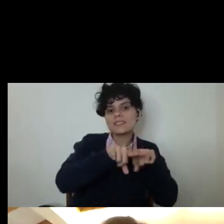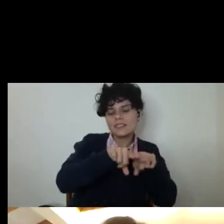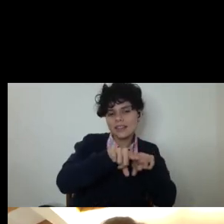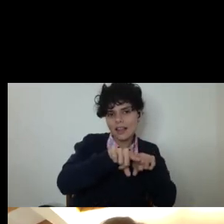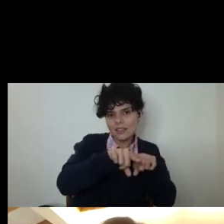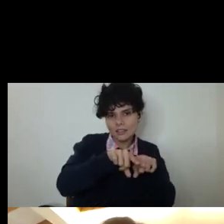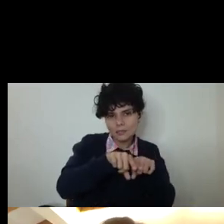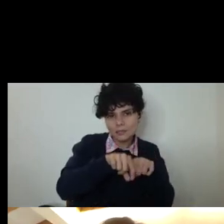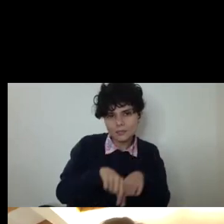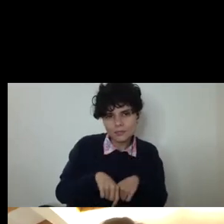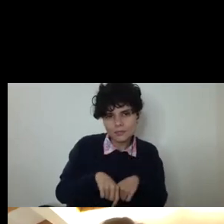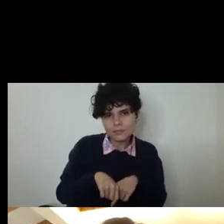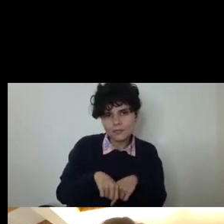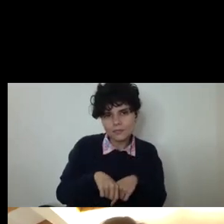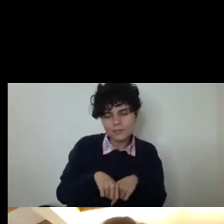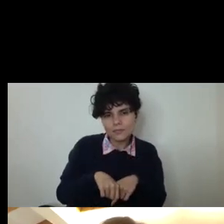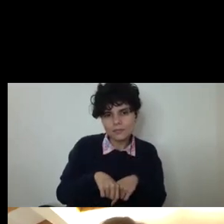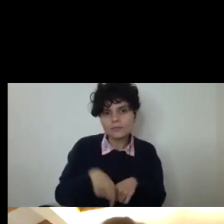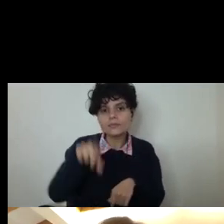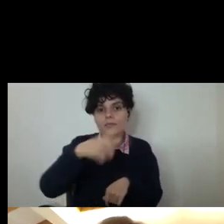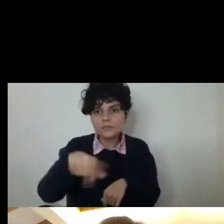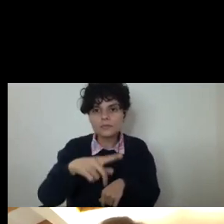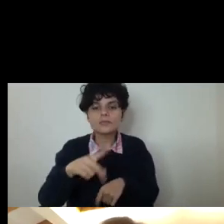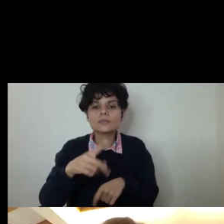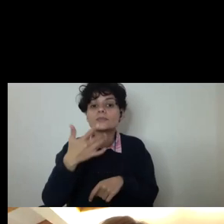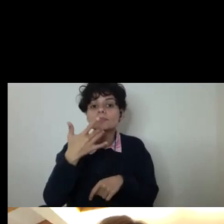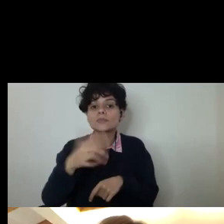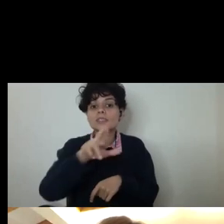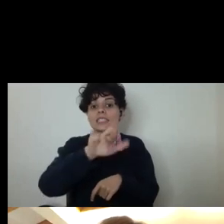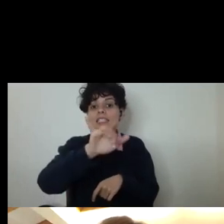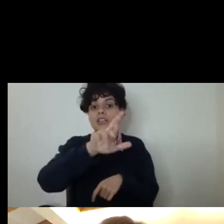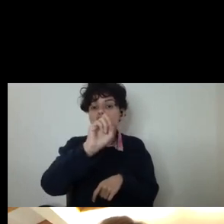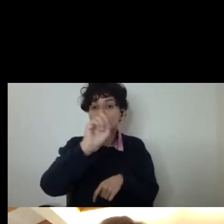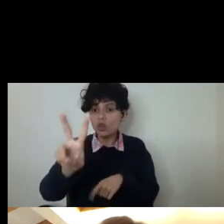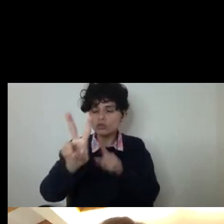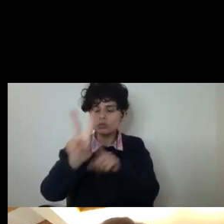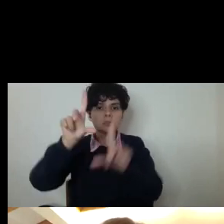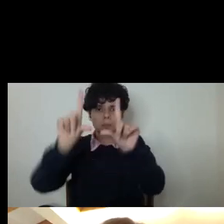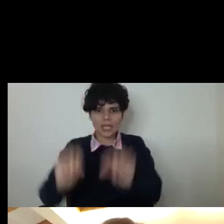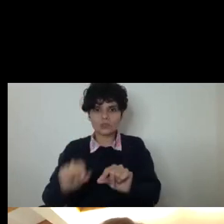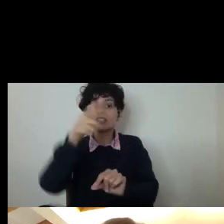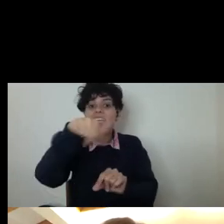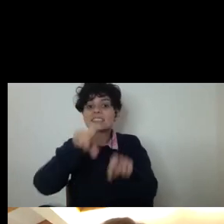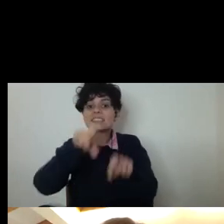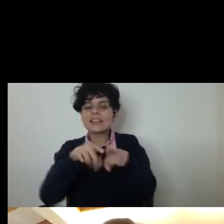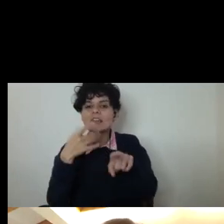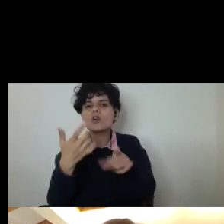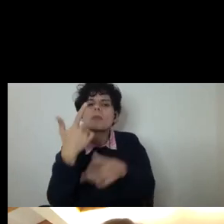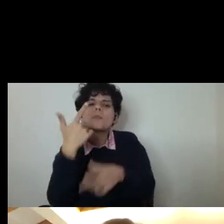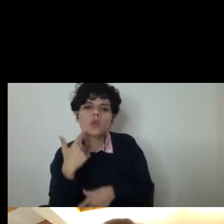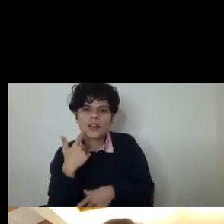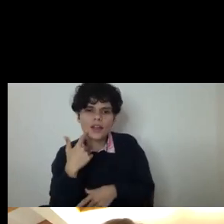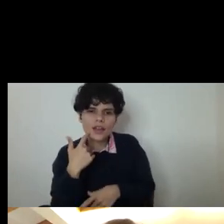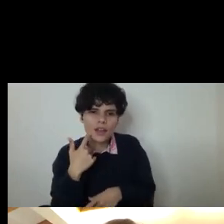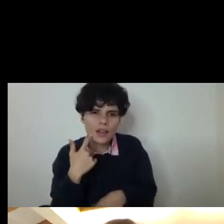contenido, habíamos disminuido importantemente el contenido de la isoforma RIR2, las pusimos en un test, que es un test seco, que es